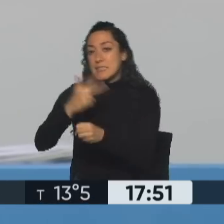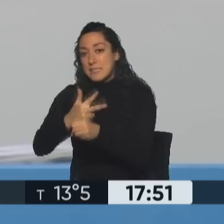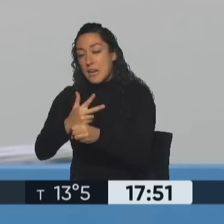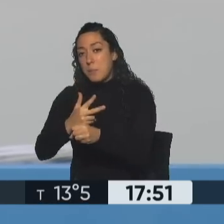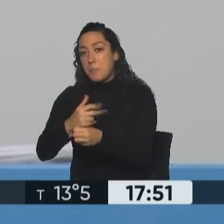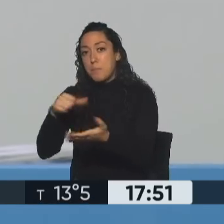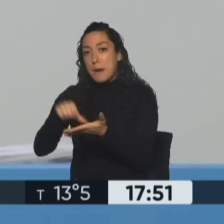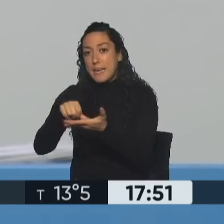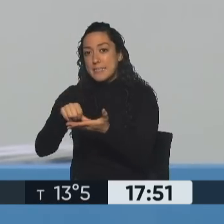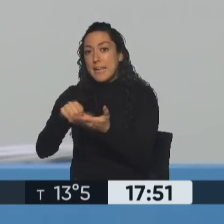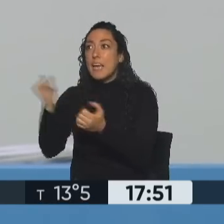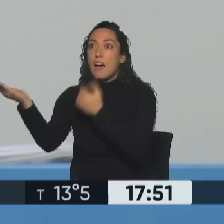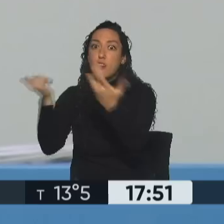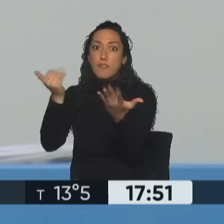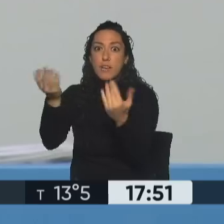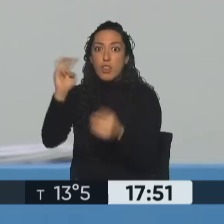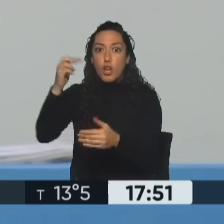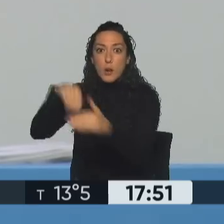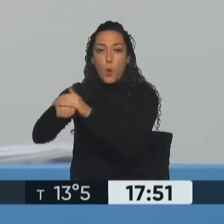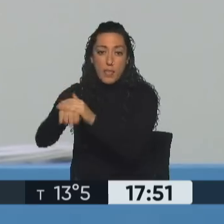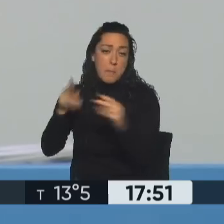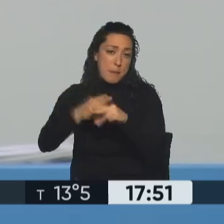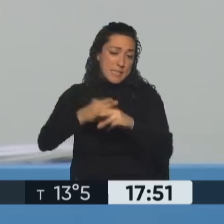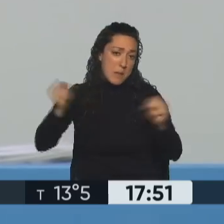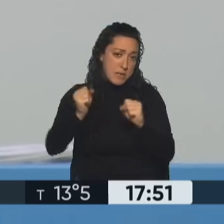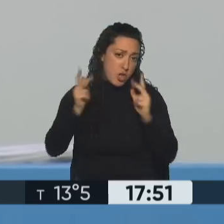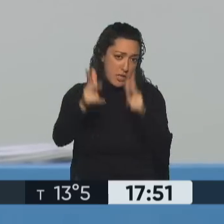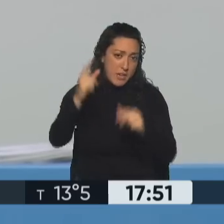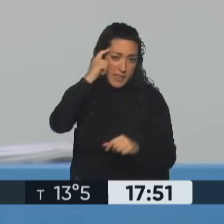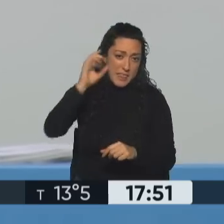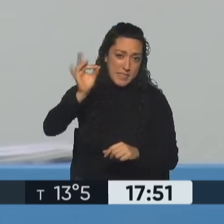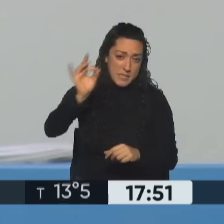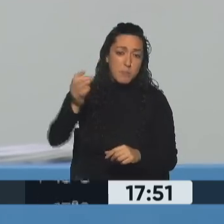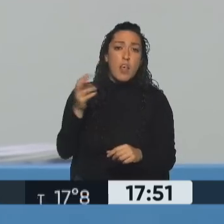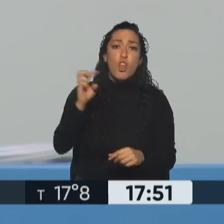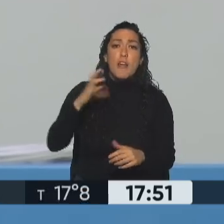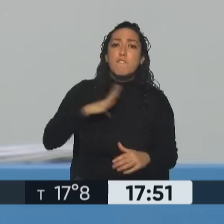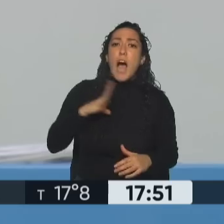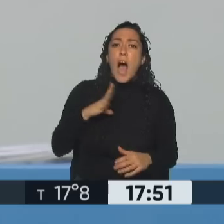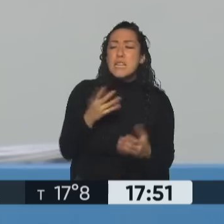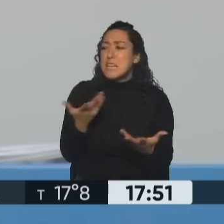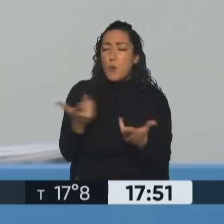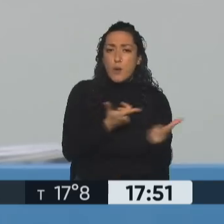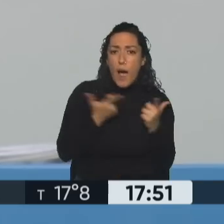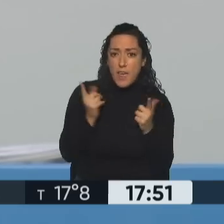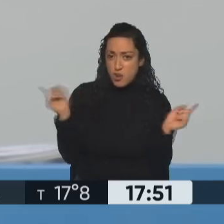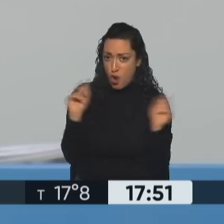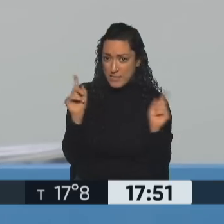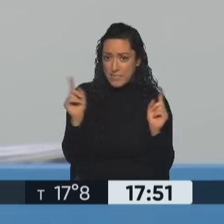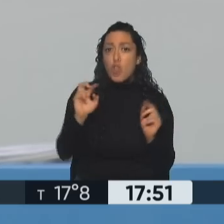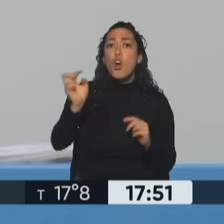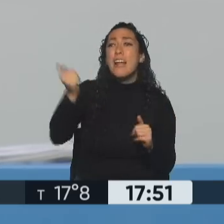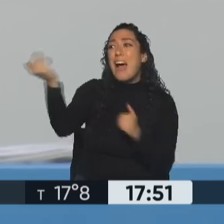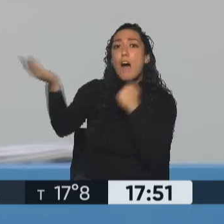activos en el exterior. Lo dije en la Plaza de Mayo, creo, el 10 de diciembre, cuando dije que no es que nos falten dólares, los dólares están